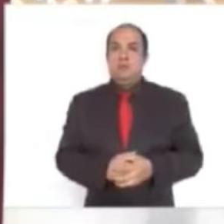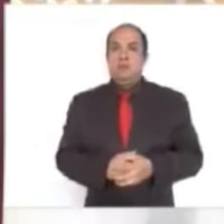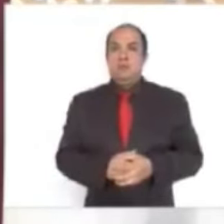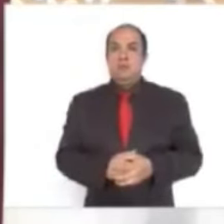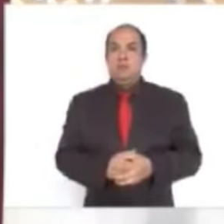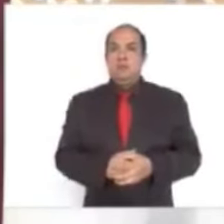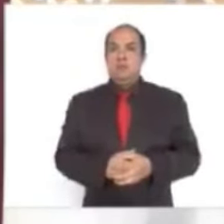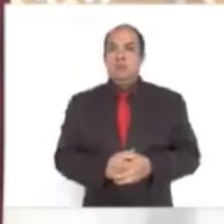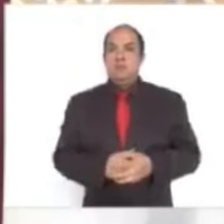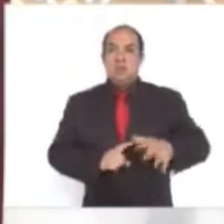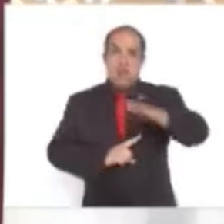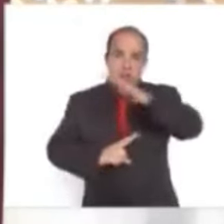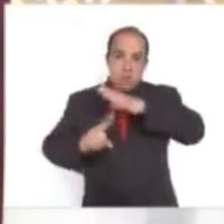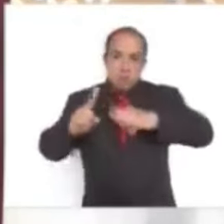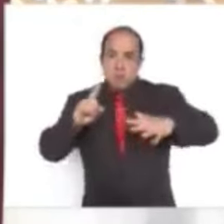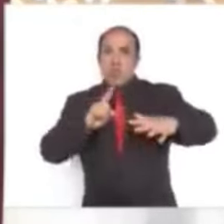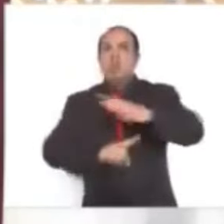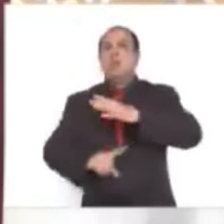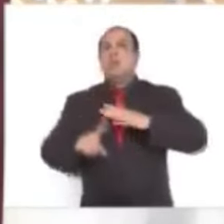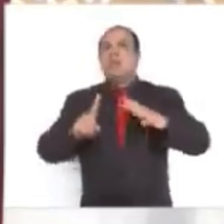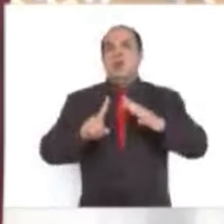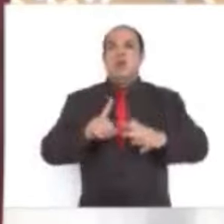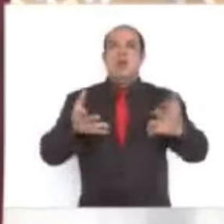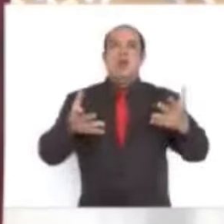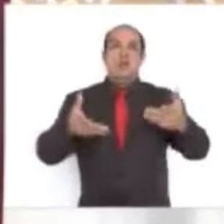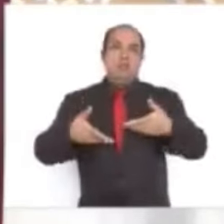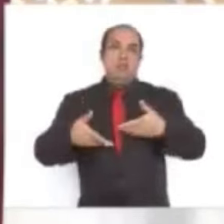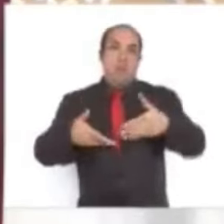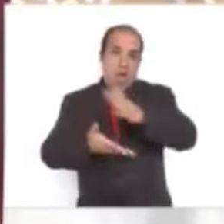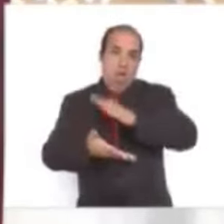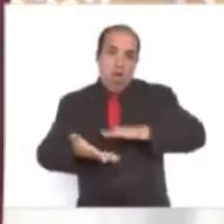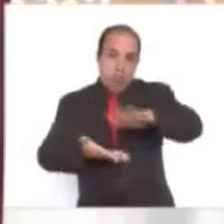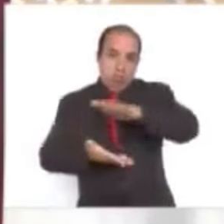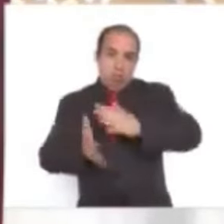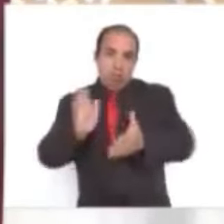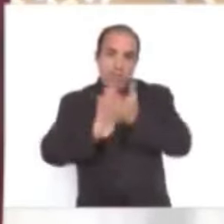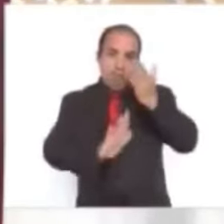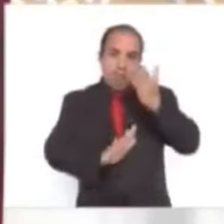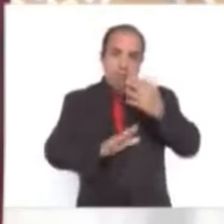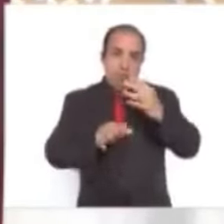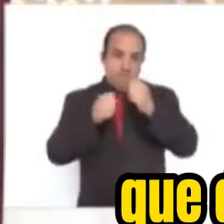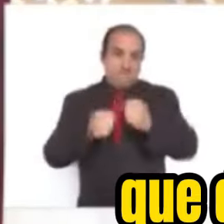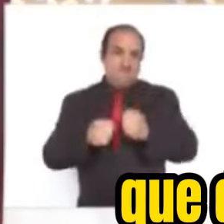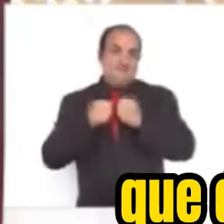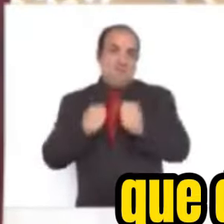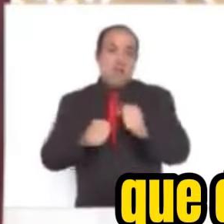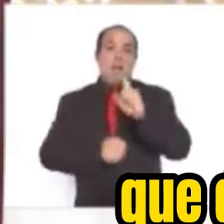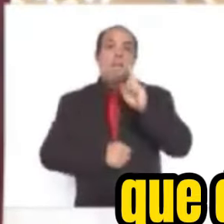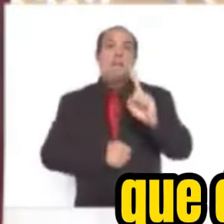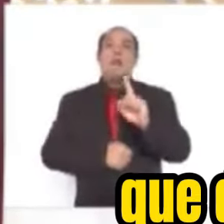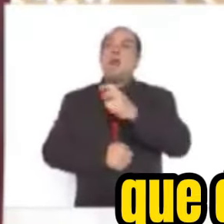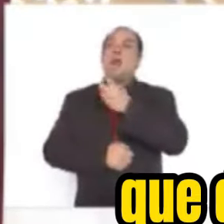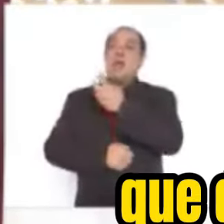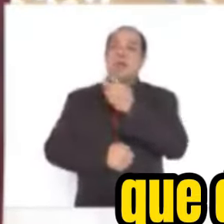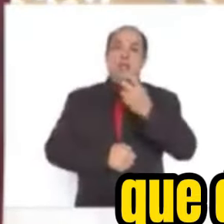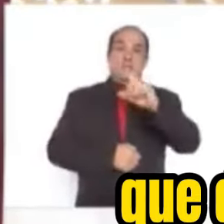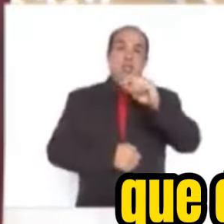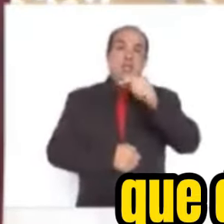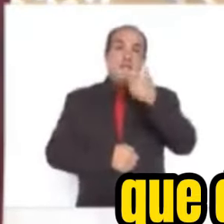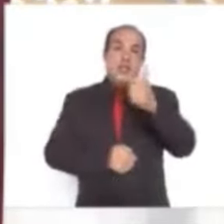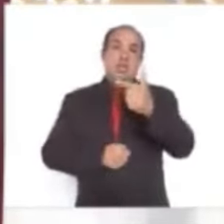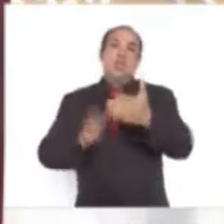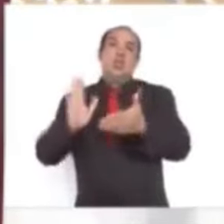ecológico, urbano, muy fuerte. Pero de esas 77 obras, que de por sí ya son un